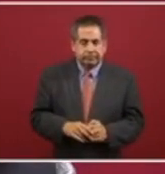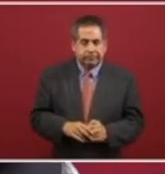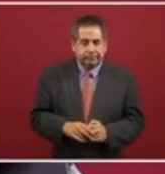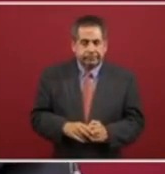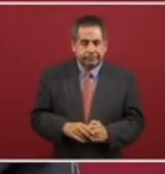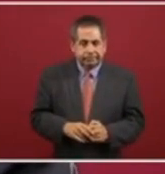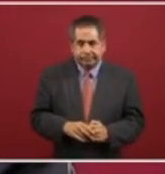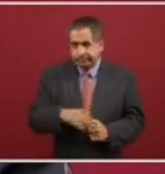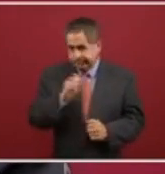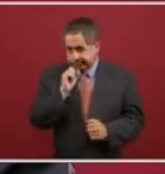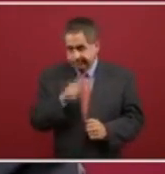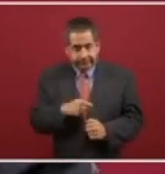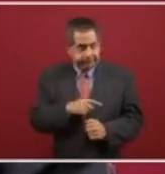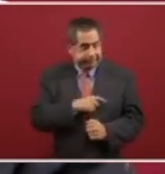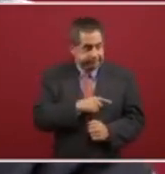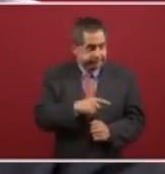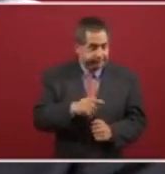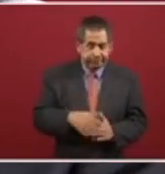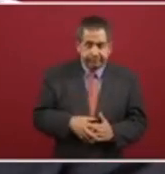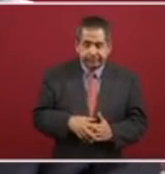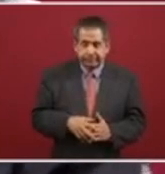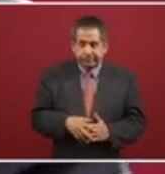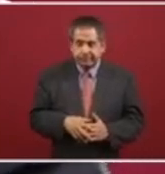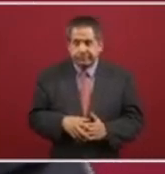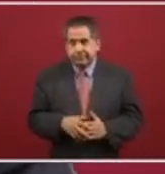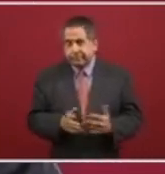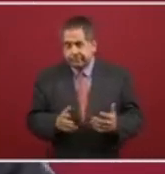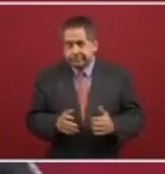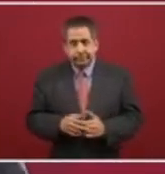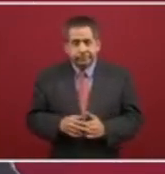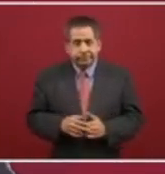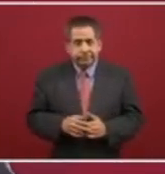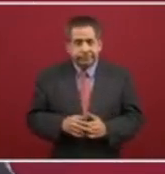tanto a los que tenían